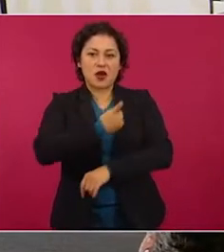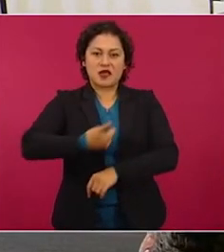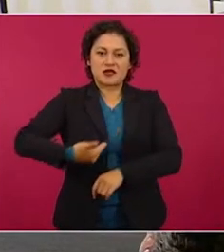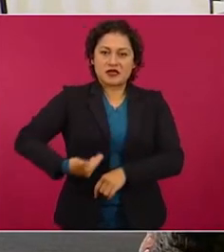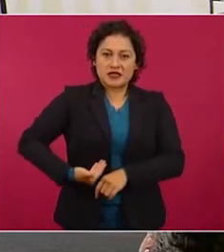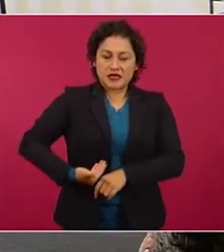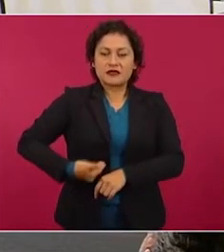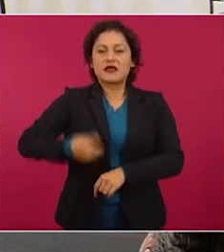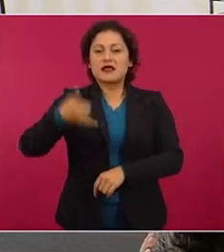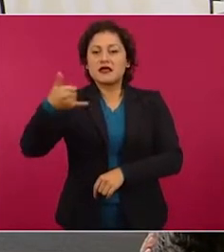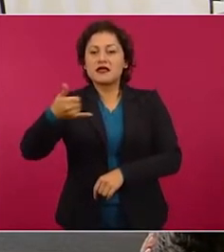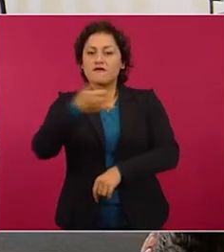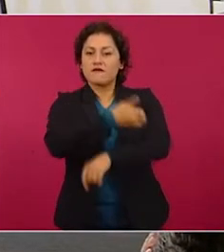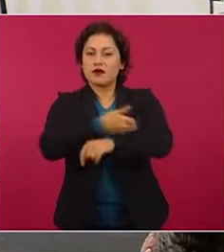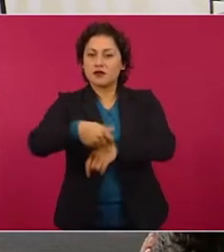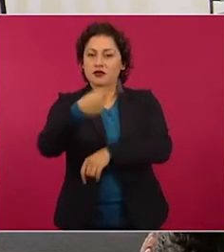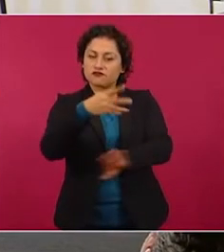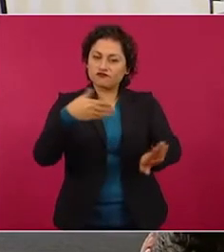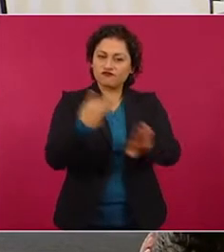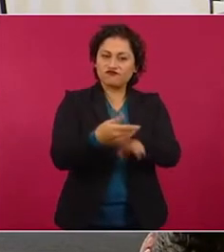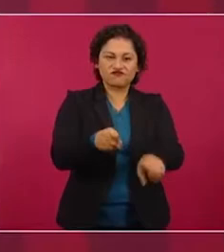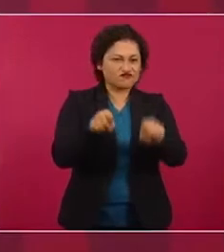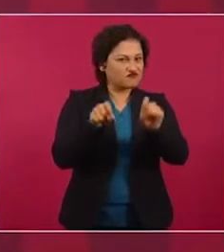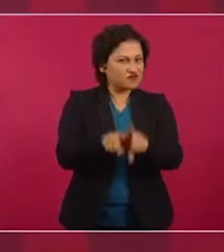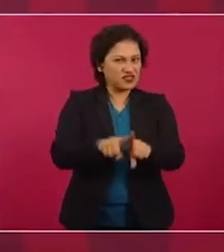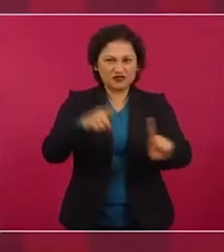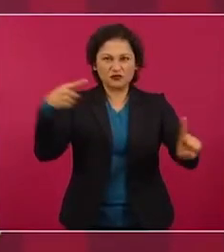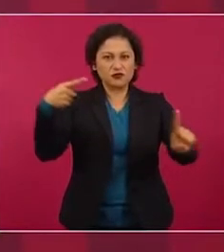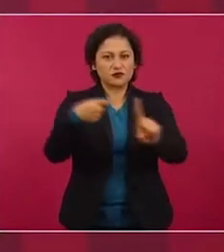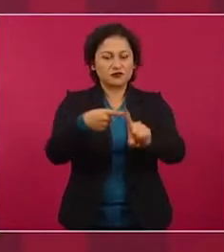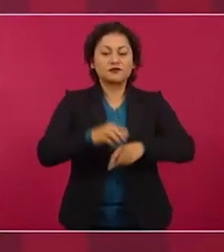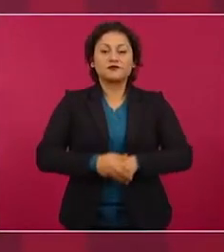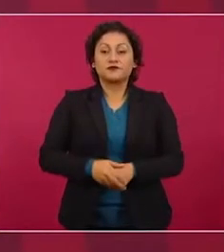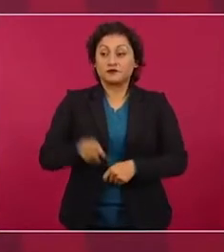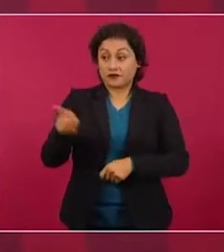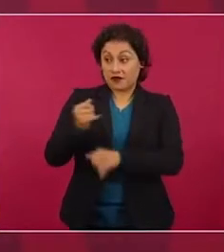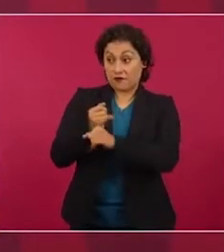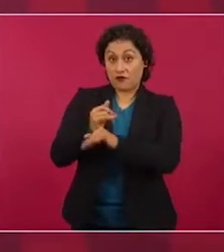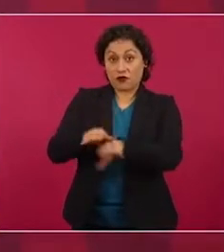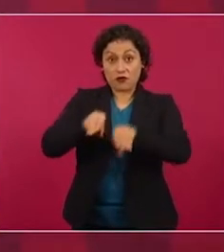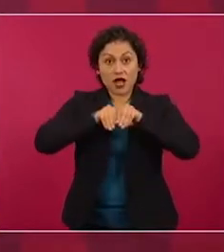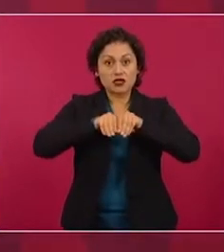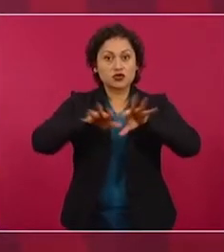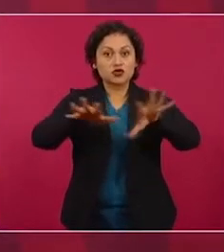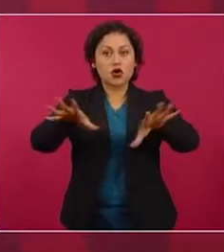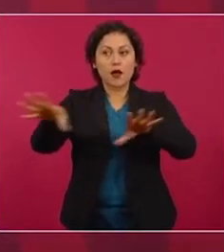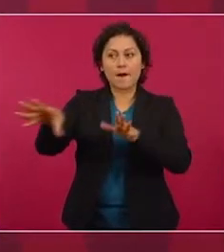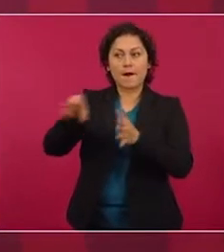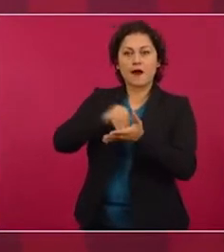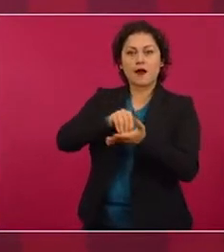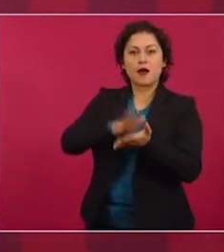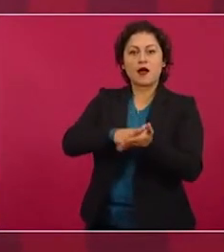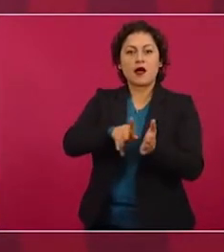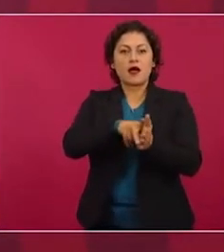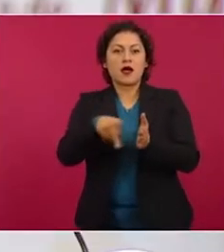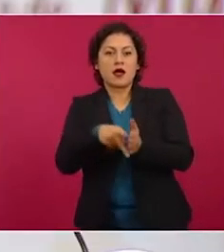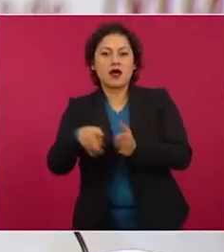a su familia. La información falsa fue difundida por Reforma,